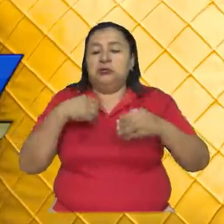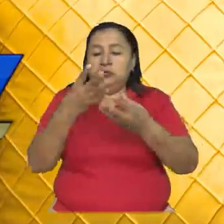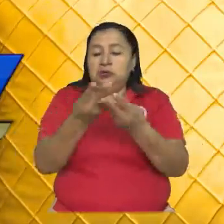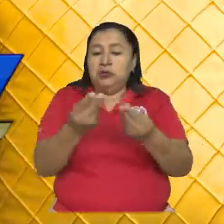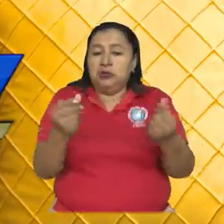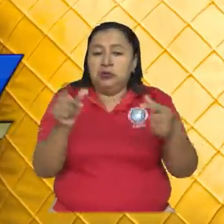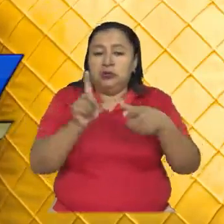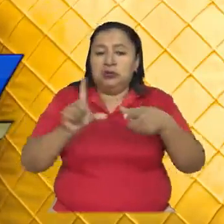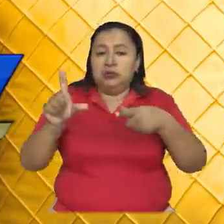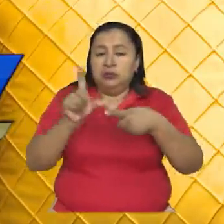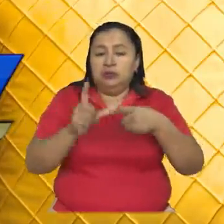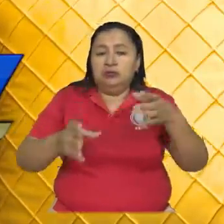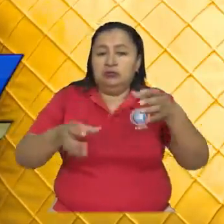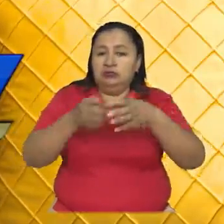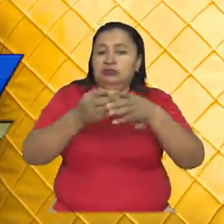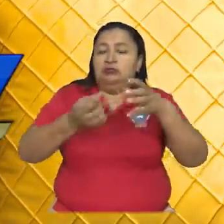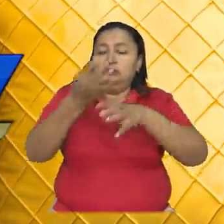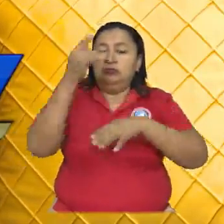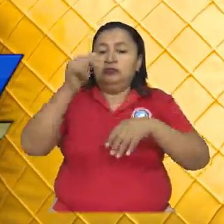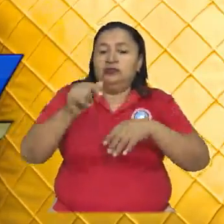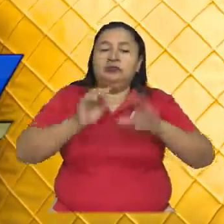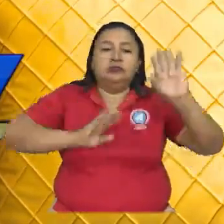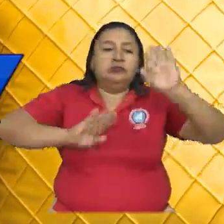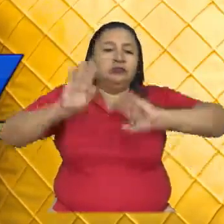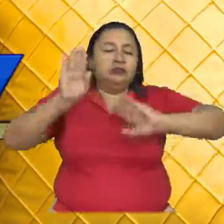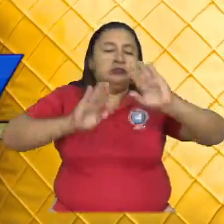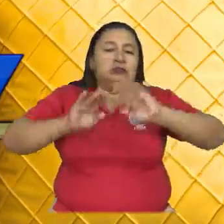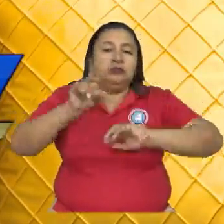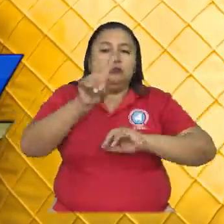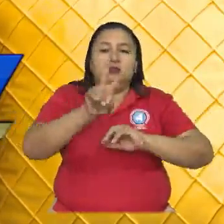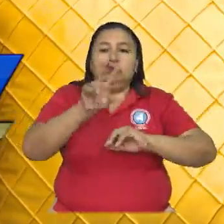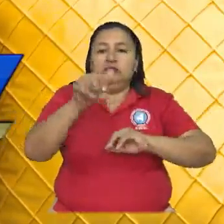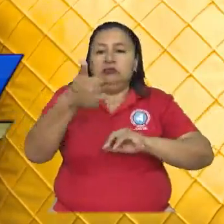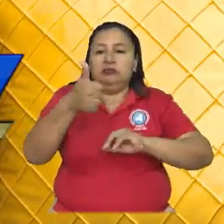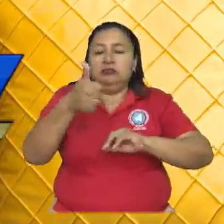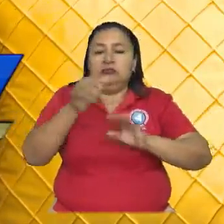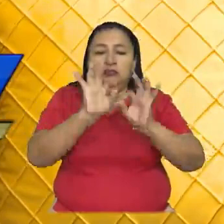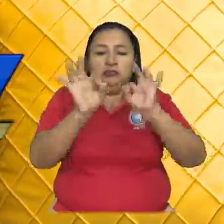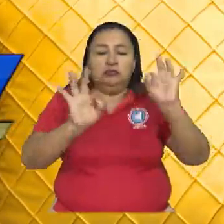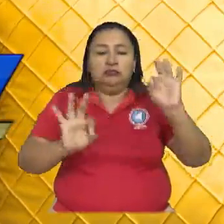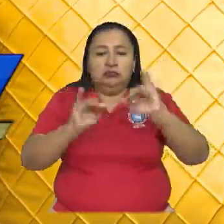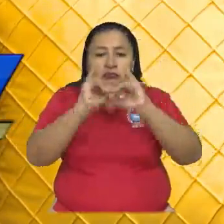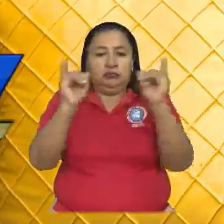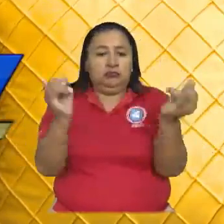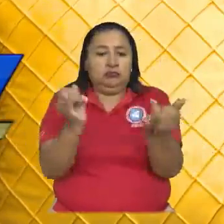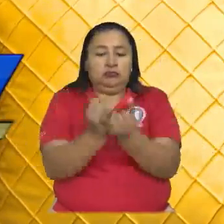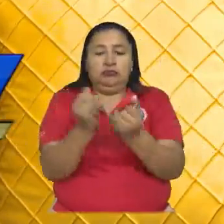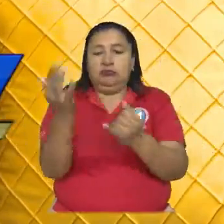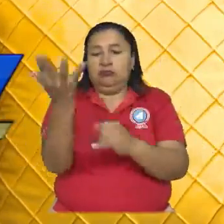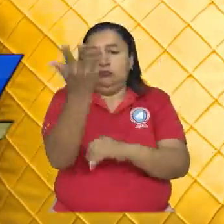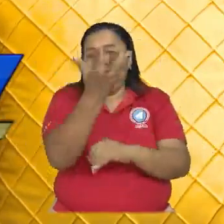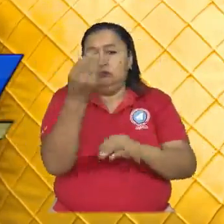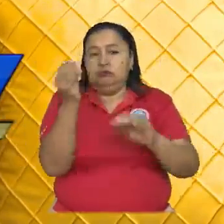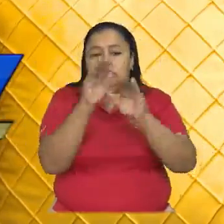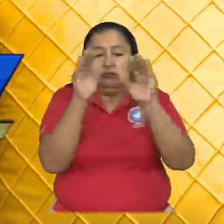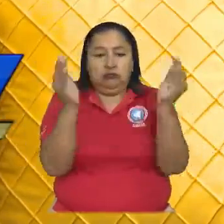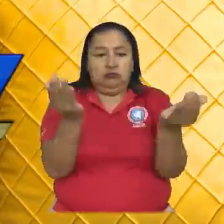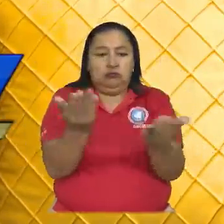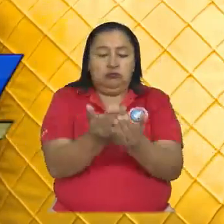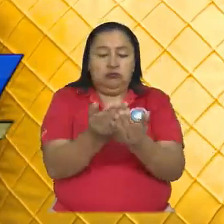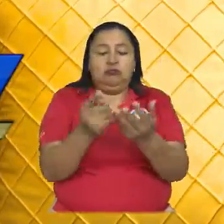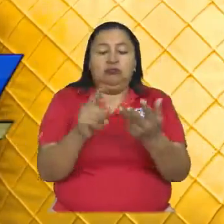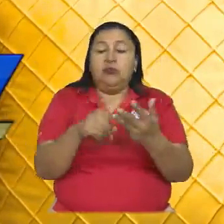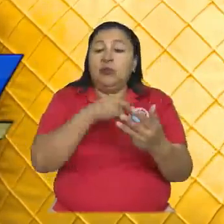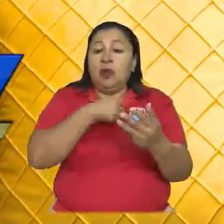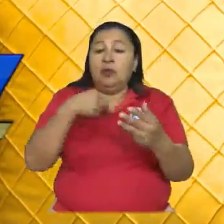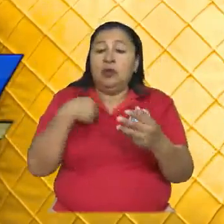y volcanes. Estaremos participando en más de 26 ferias internacionales en todo el mundo.